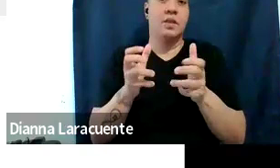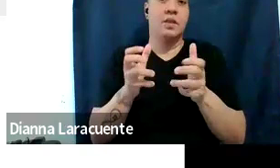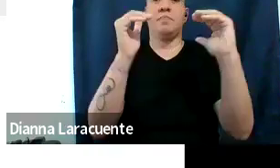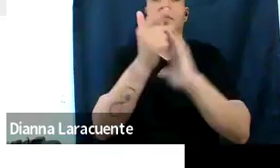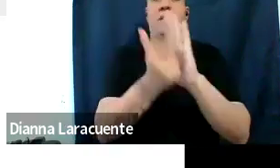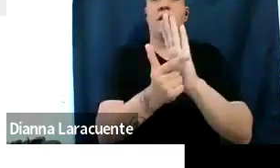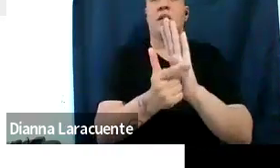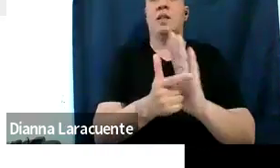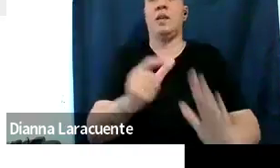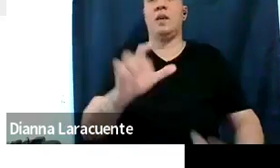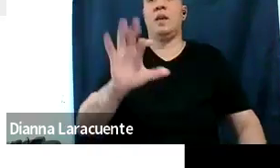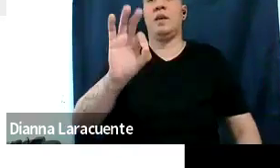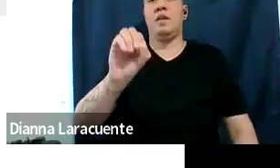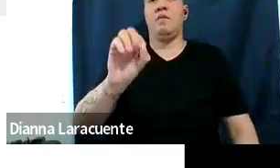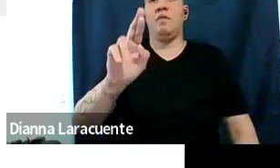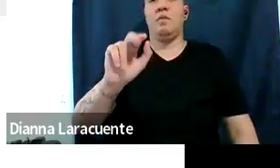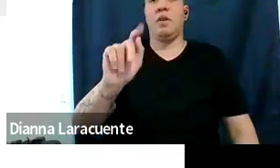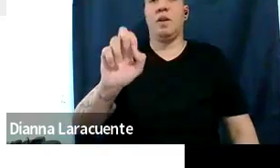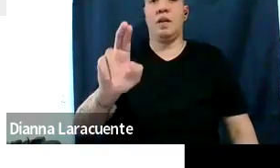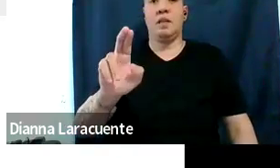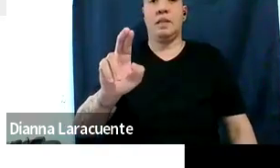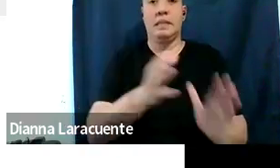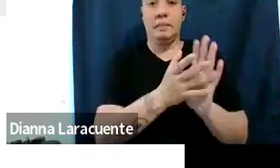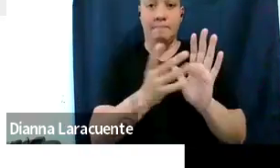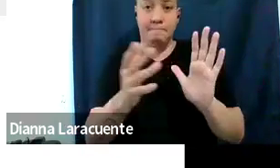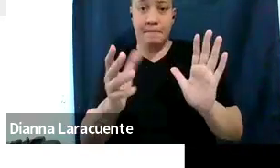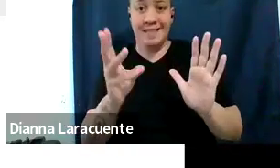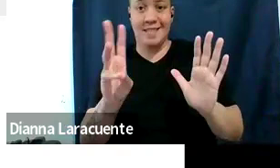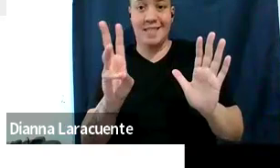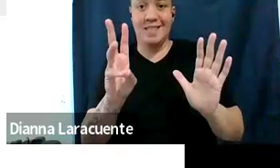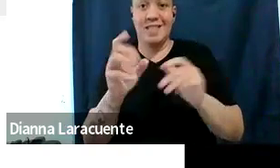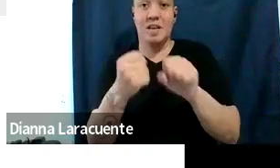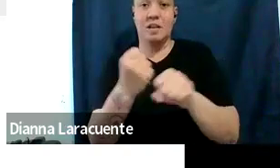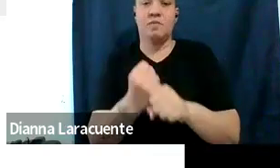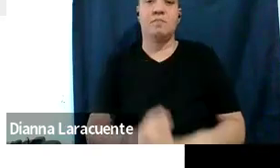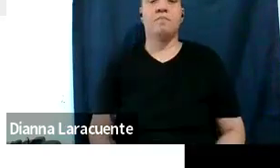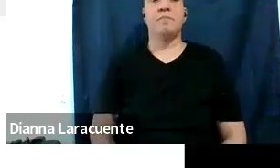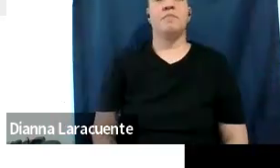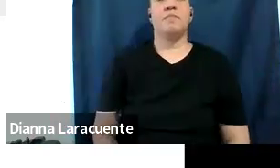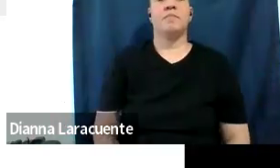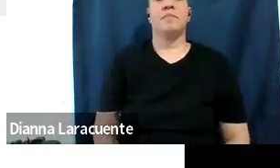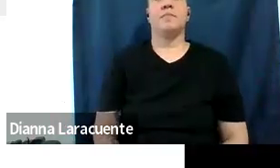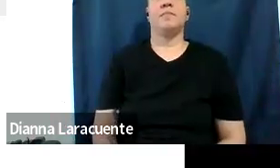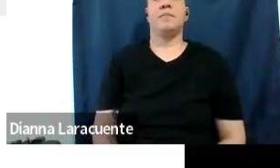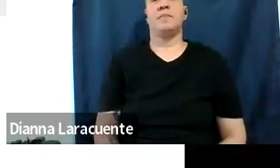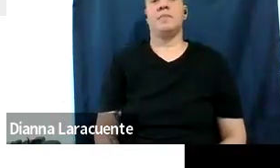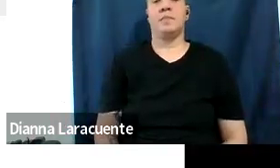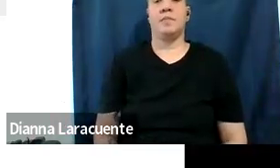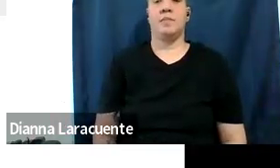ley Foraker, pero le toma 16 años y ya verán lo que pasa. En ese momento,